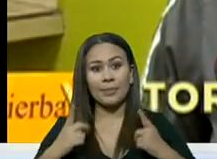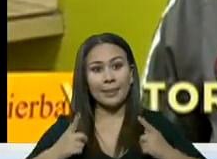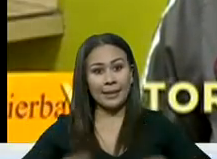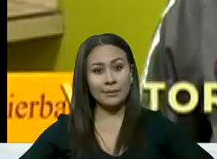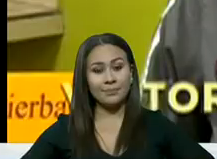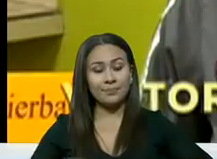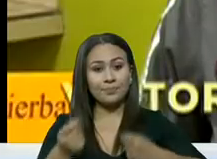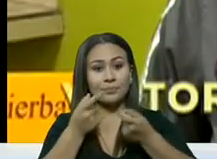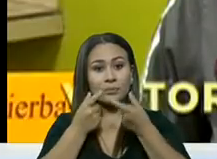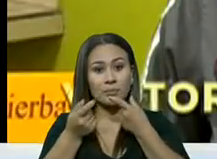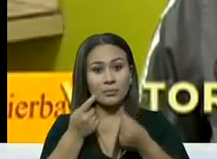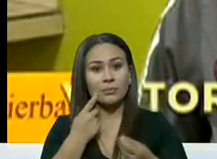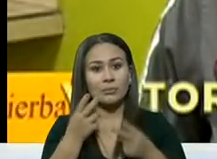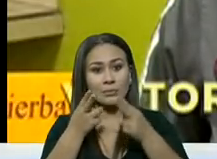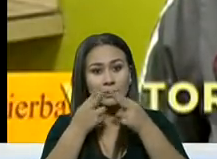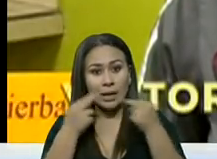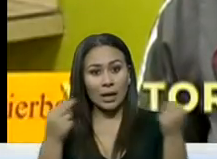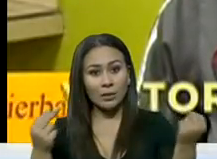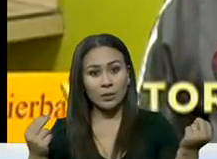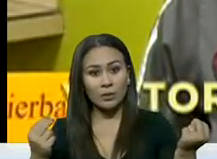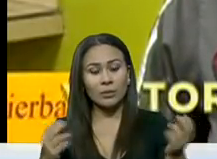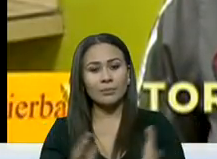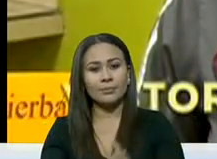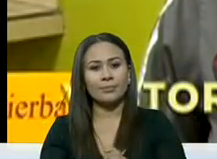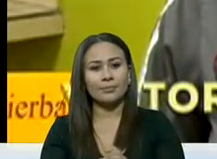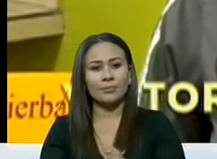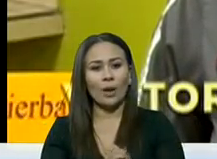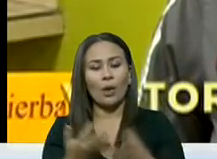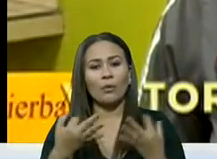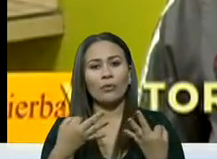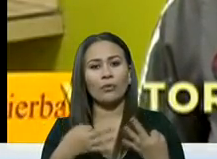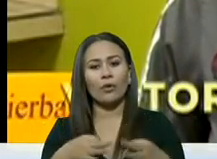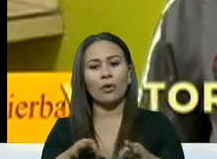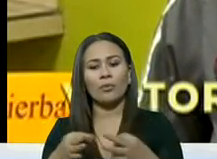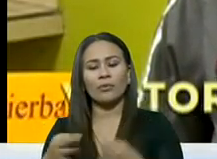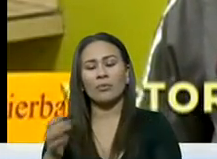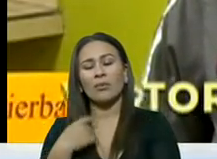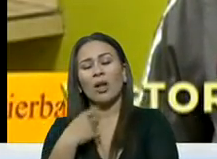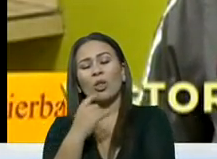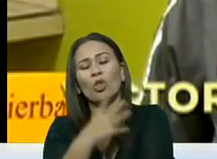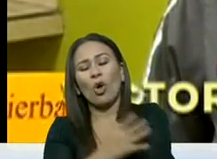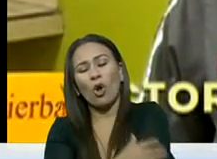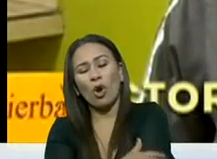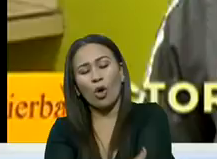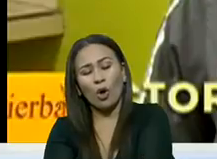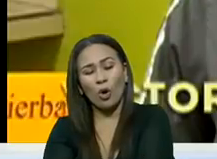natural era una manera de sanarse de algunas dolencias, donde